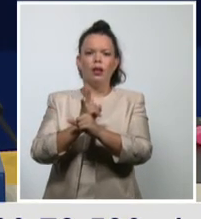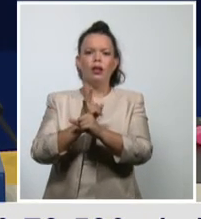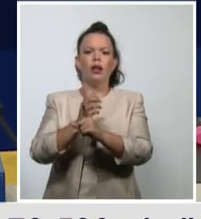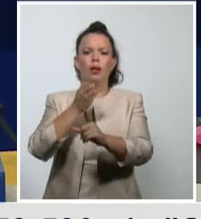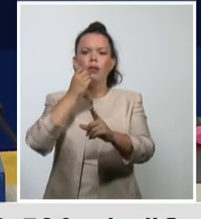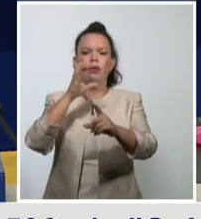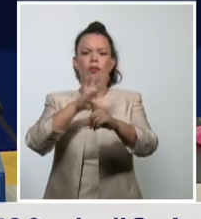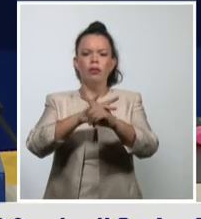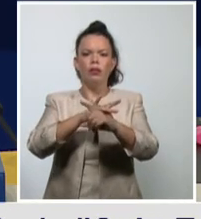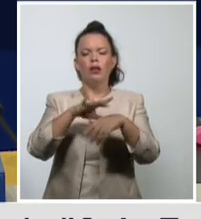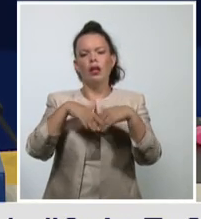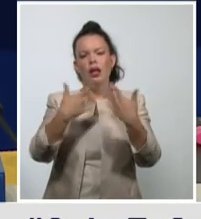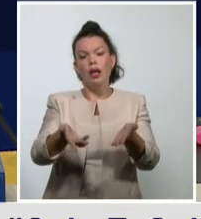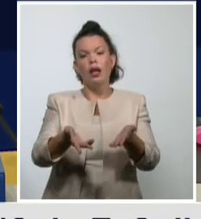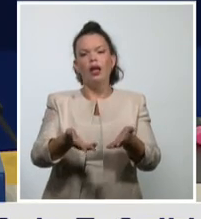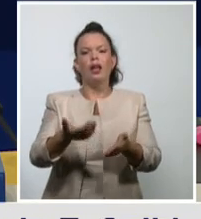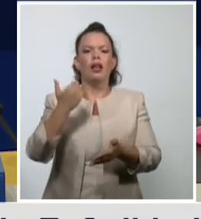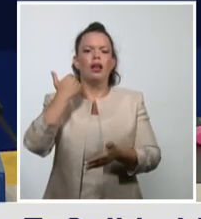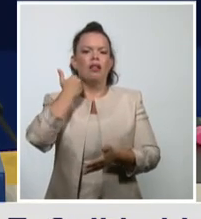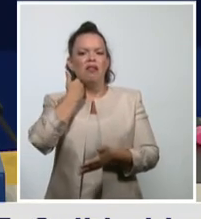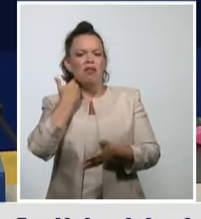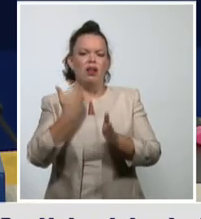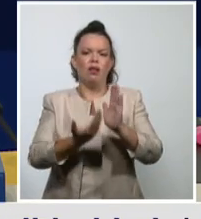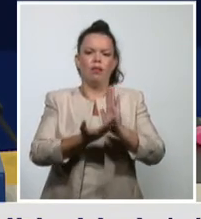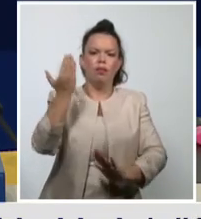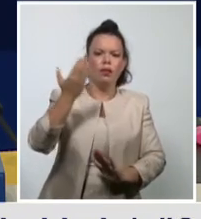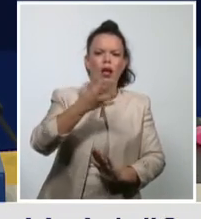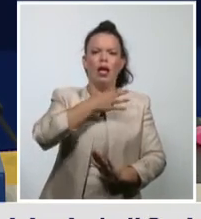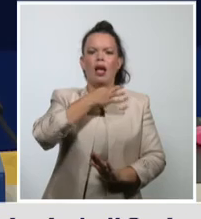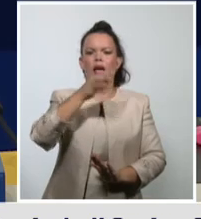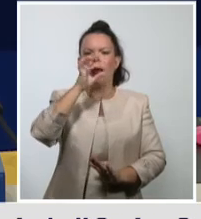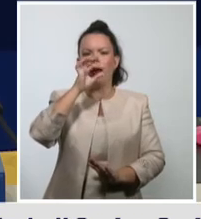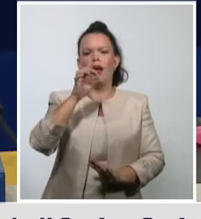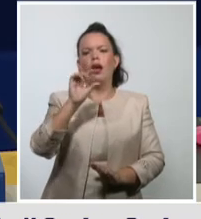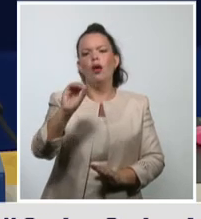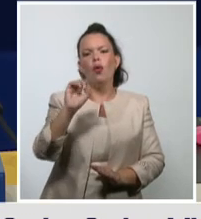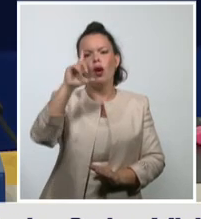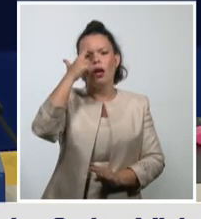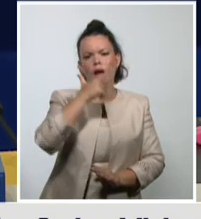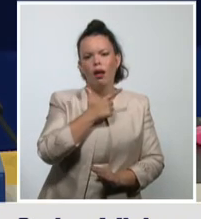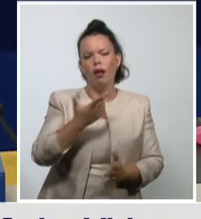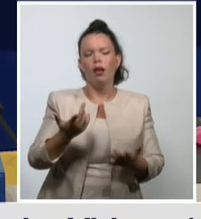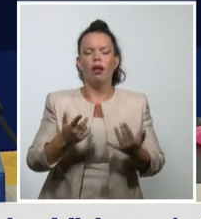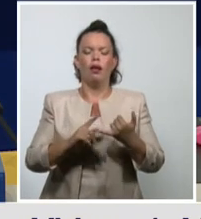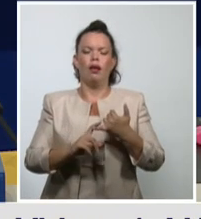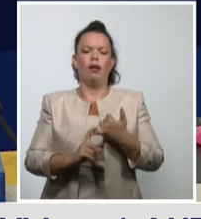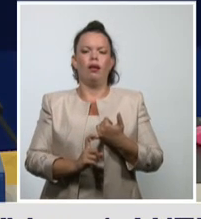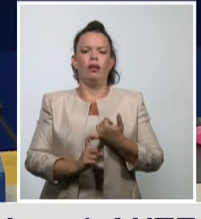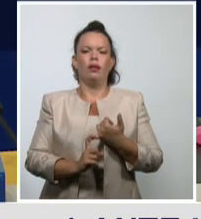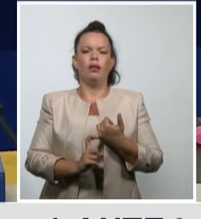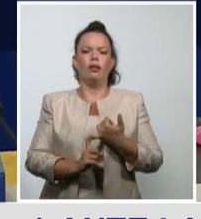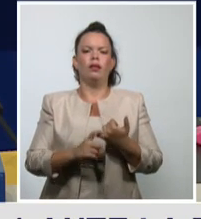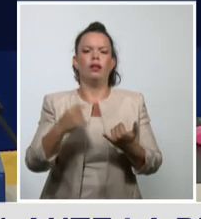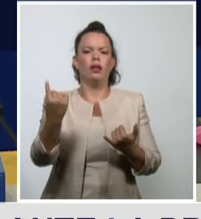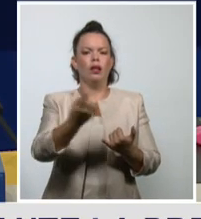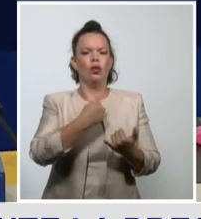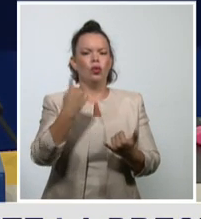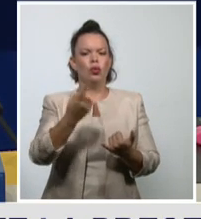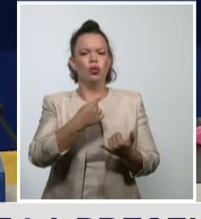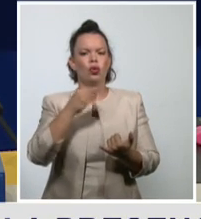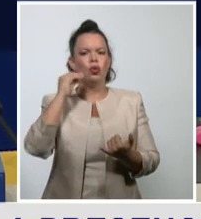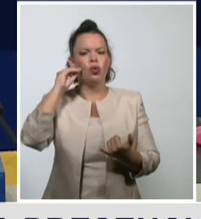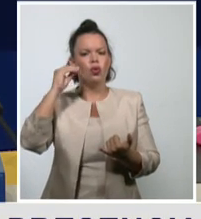fiebres hemorrágicas como el ébola, la fiebre hemorrágica de Marburgo, que nosotros conocemos a punto de partida de las